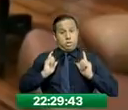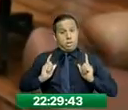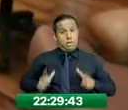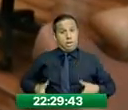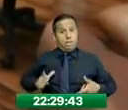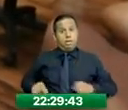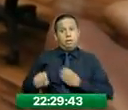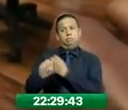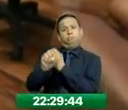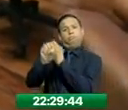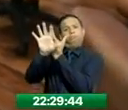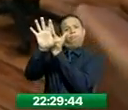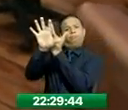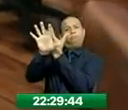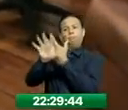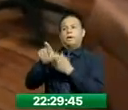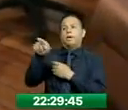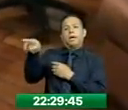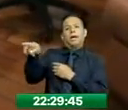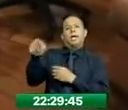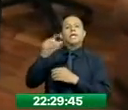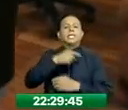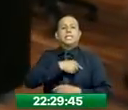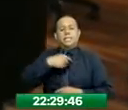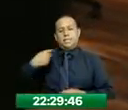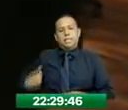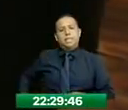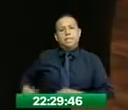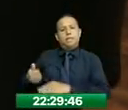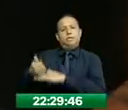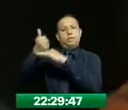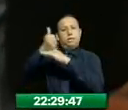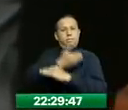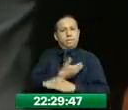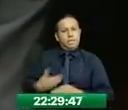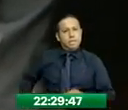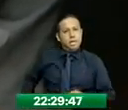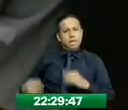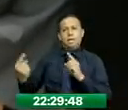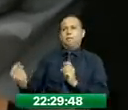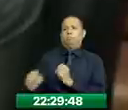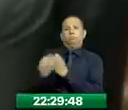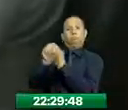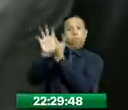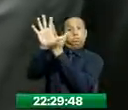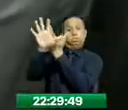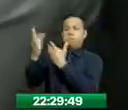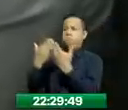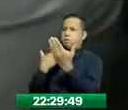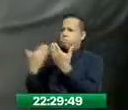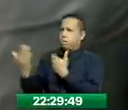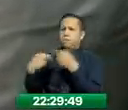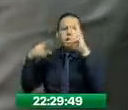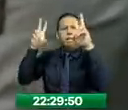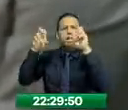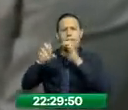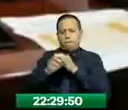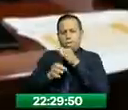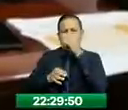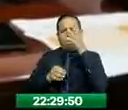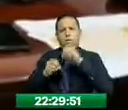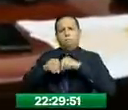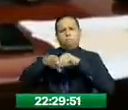con su homólogo de china xi jinping ambos mandatarios abordaron temas concernientes a la pandemia de kobe 19 y el